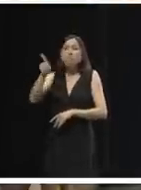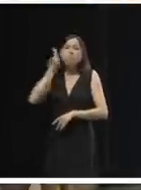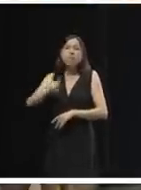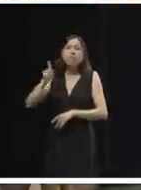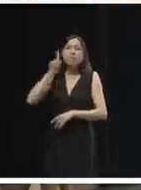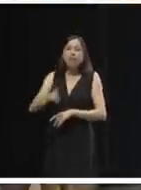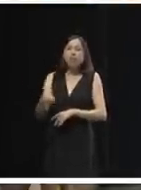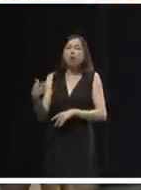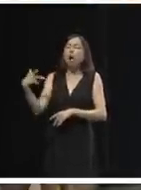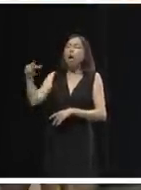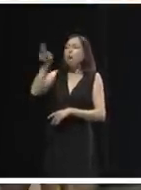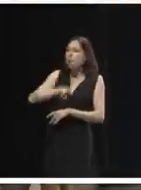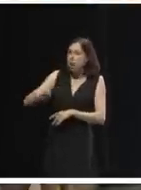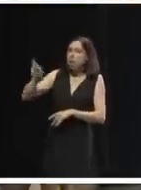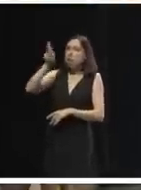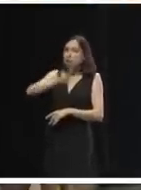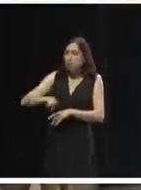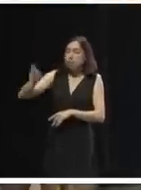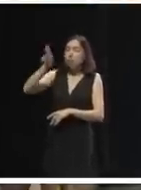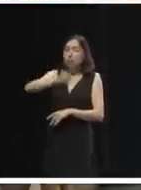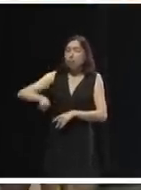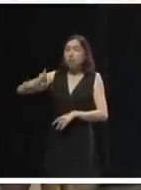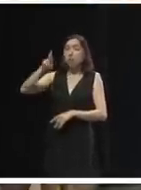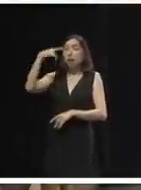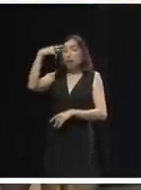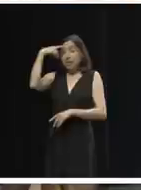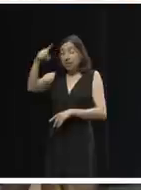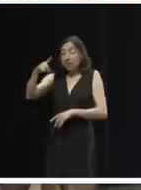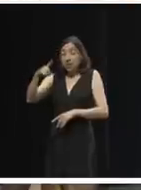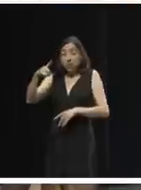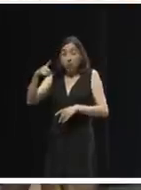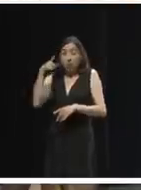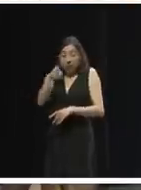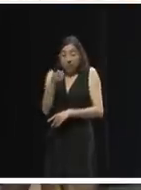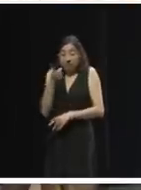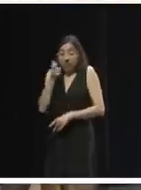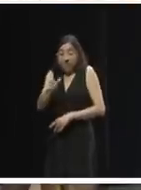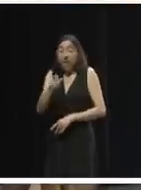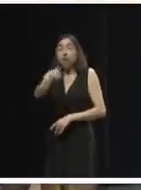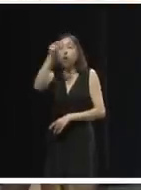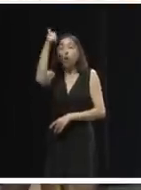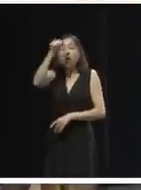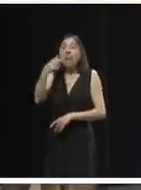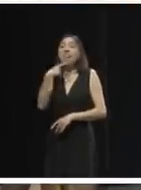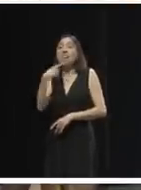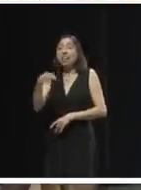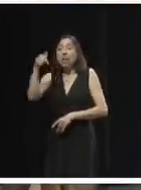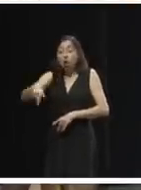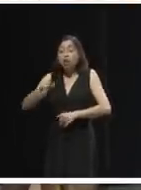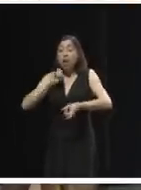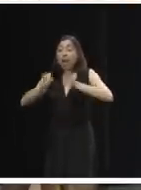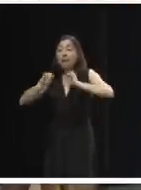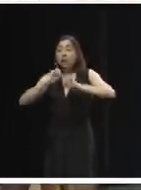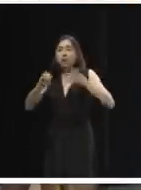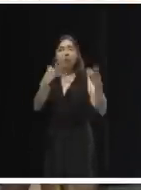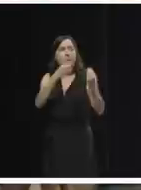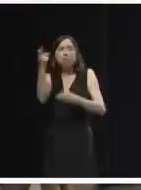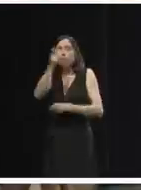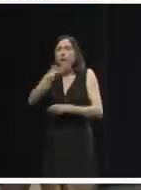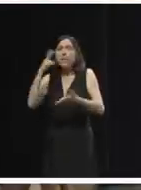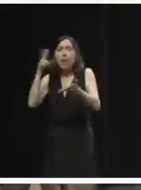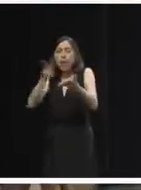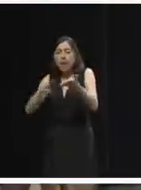misma cantinela sabiendo directamente que ese dato que él dice hoy en una entrevista que lee mucha gente